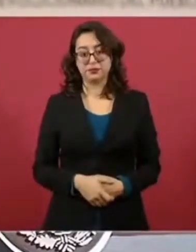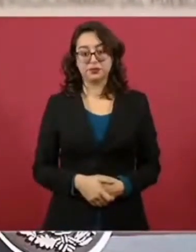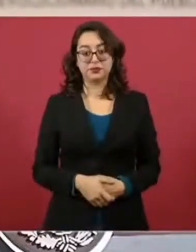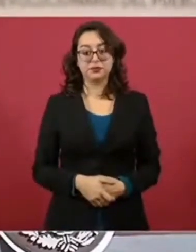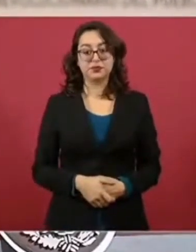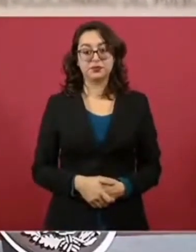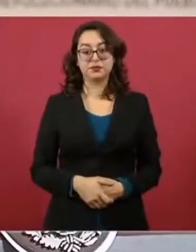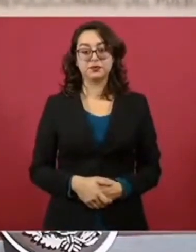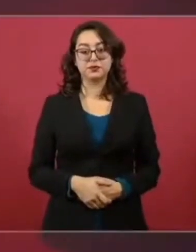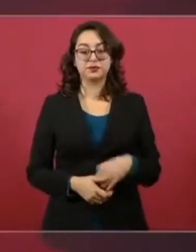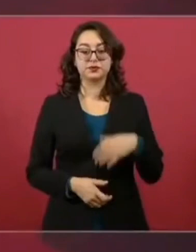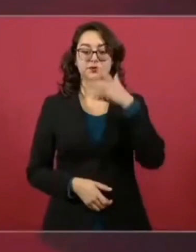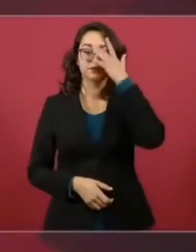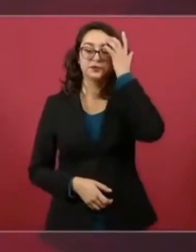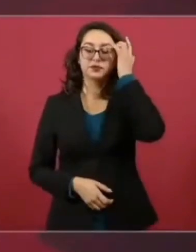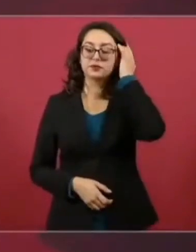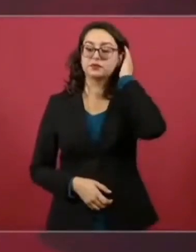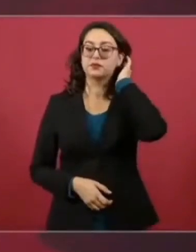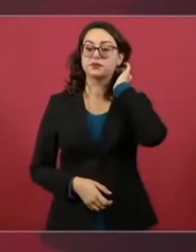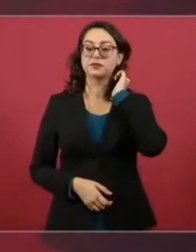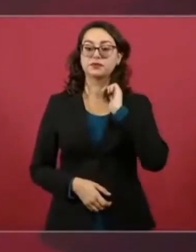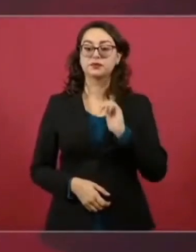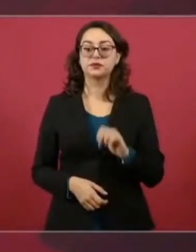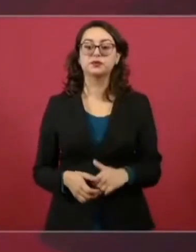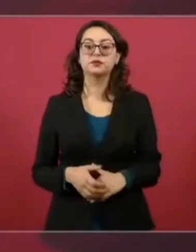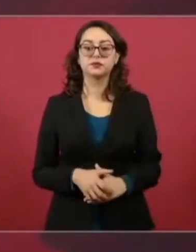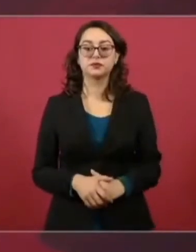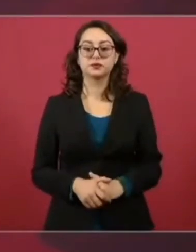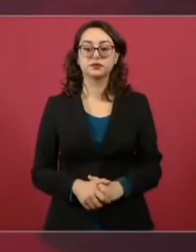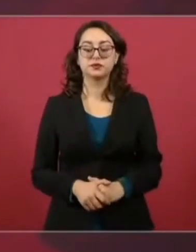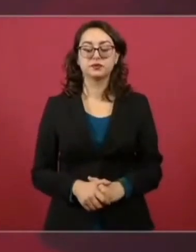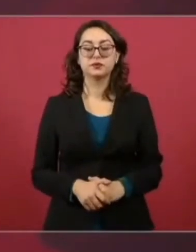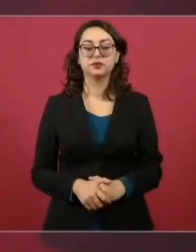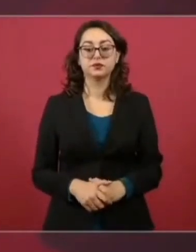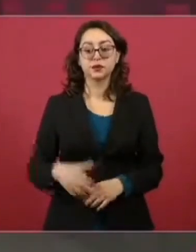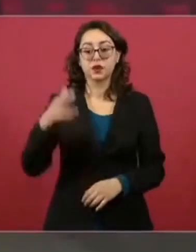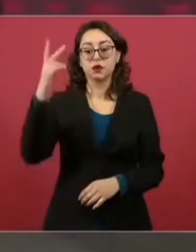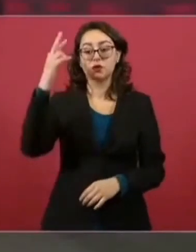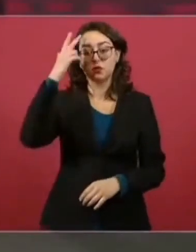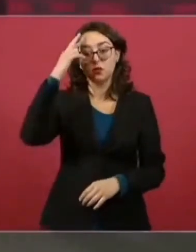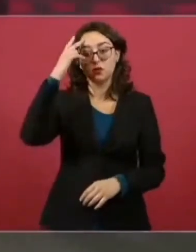murieron al final del porfiriato,